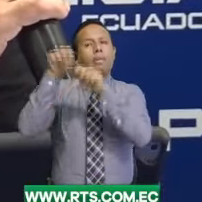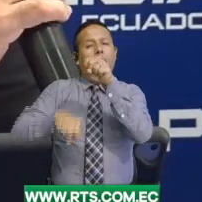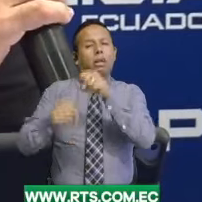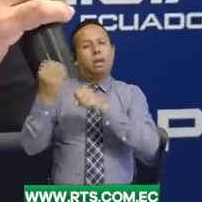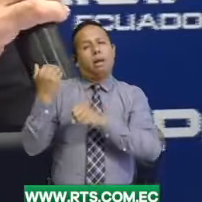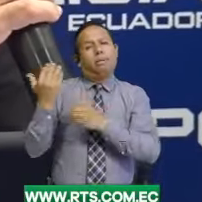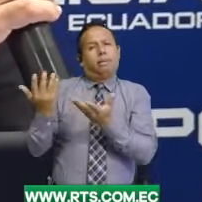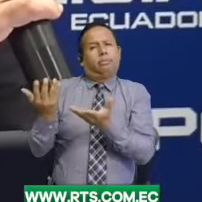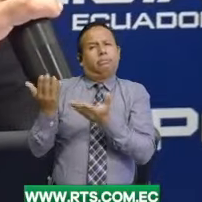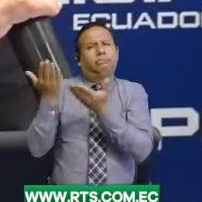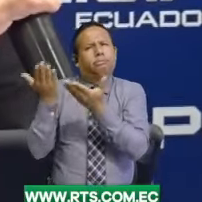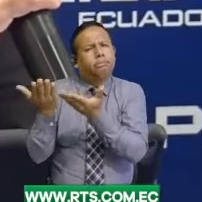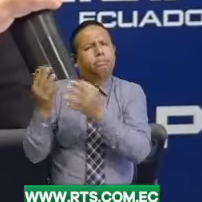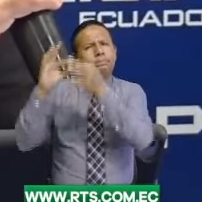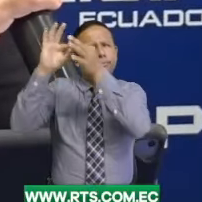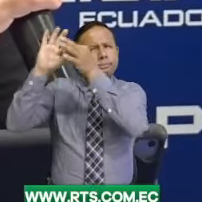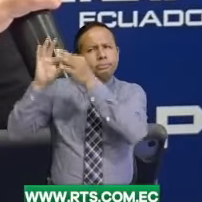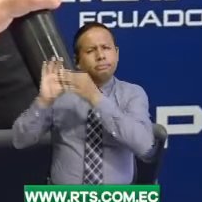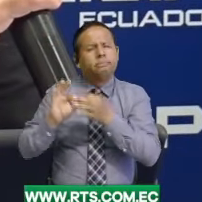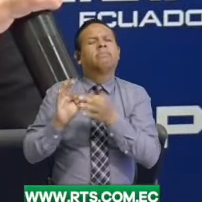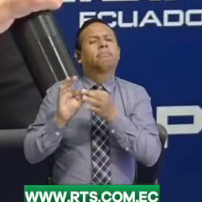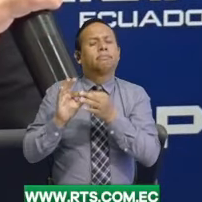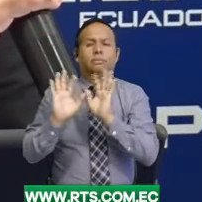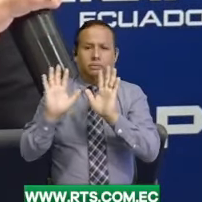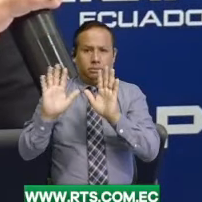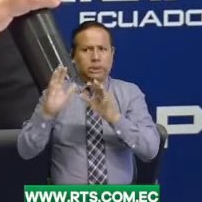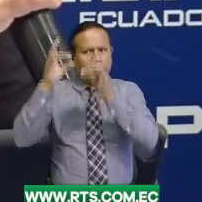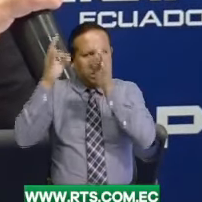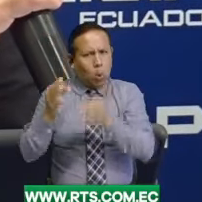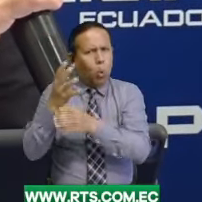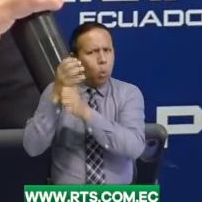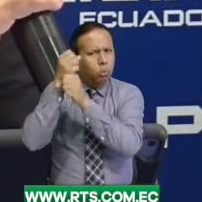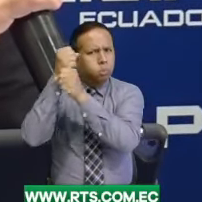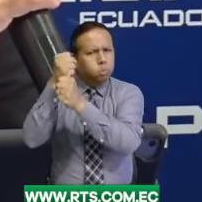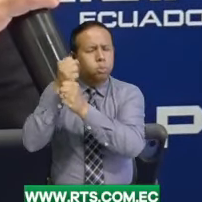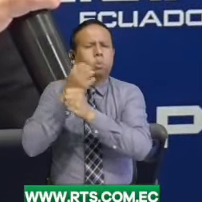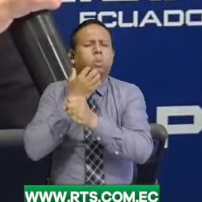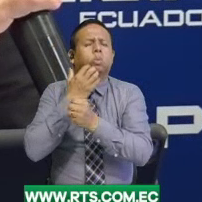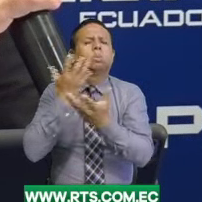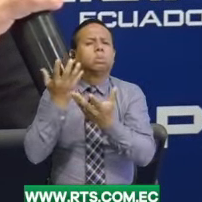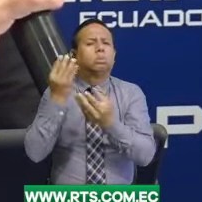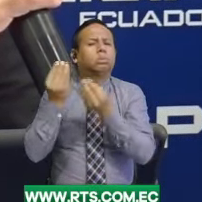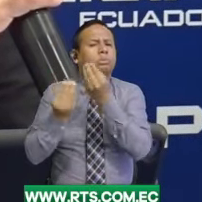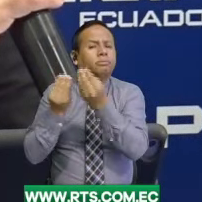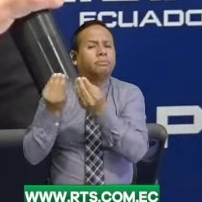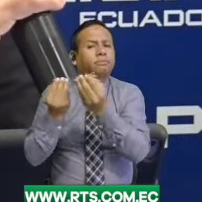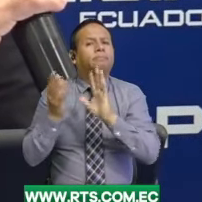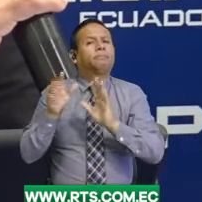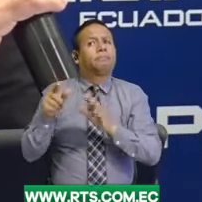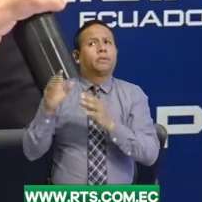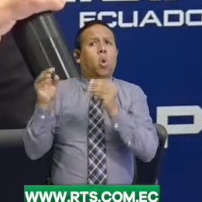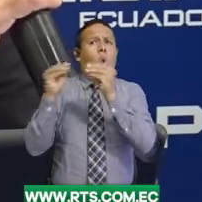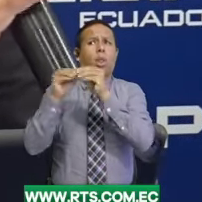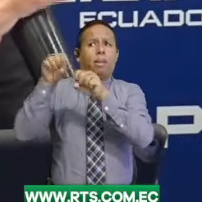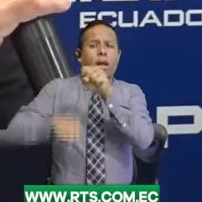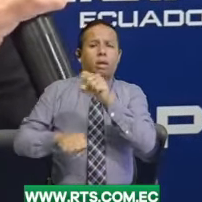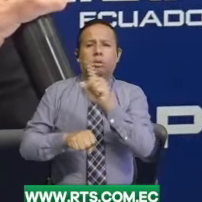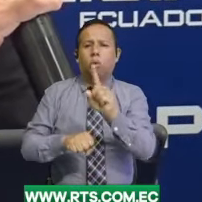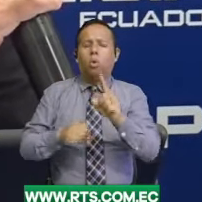¿Cuándo va a estar listo y qué seguridades van a estar puestas Para que esto no vuelva a suceder,